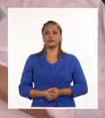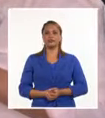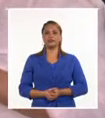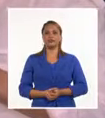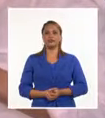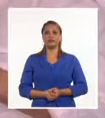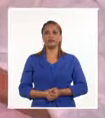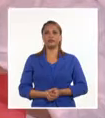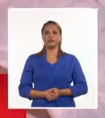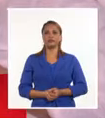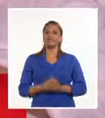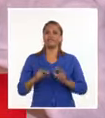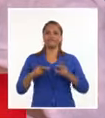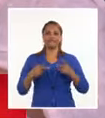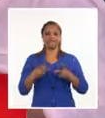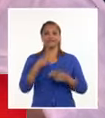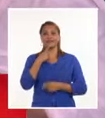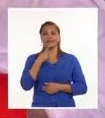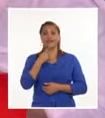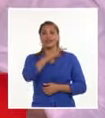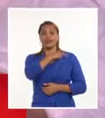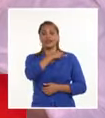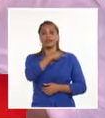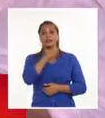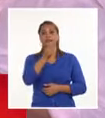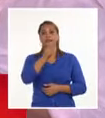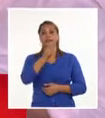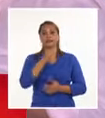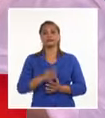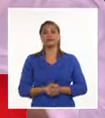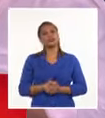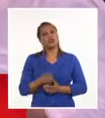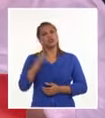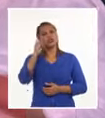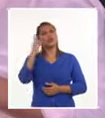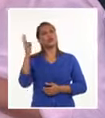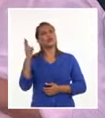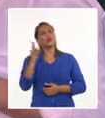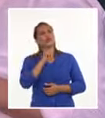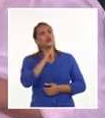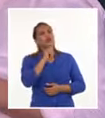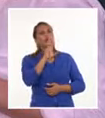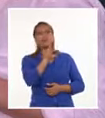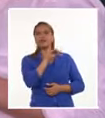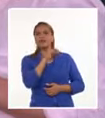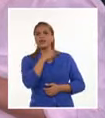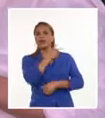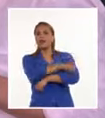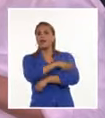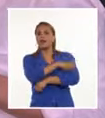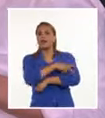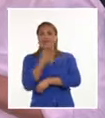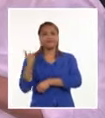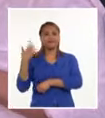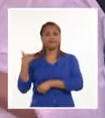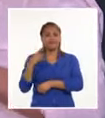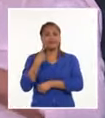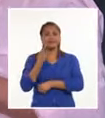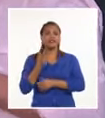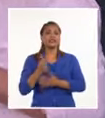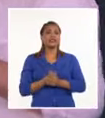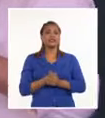buenos días de nuevo. Andrea Rodríguez, de la agencia de prensa APE. Señor, yo recuerdo cuando se decía que los pueblos andaban